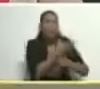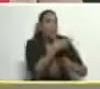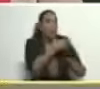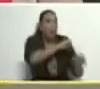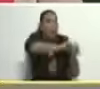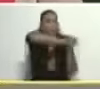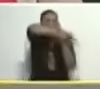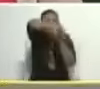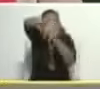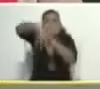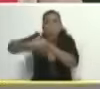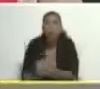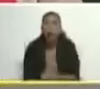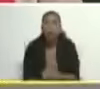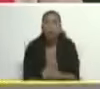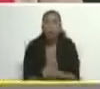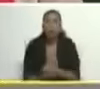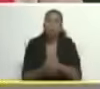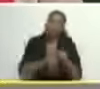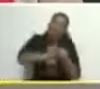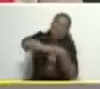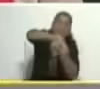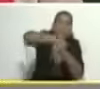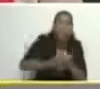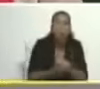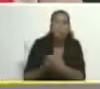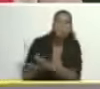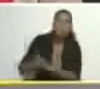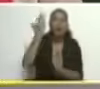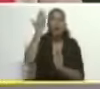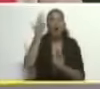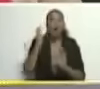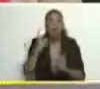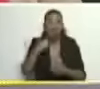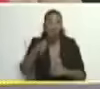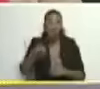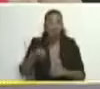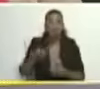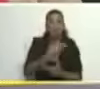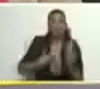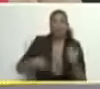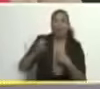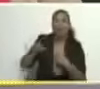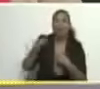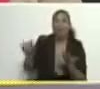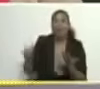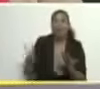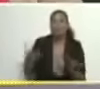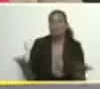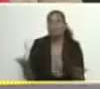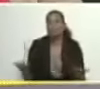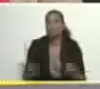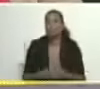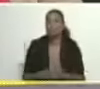va a dirigir y nos va a llevar al desastre. Eso lo dijo Eisenhower.